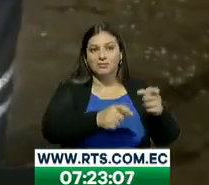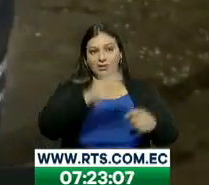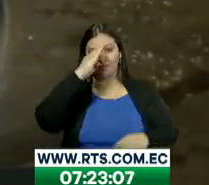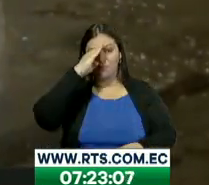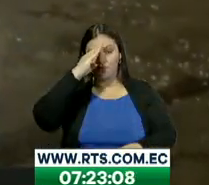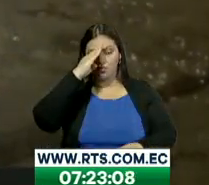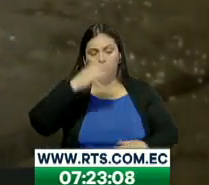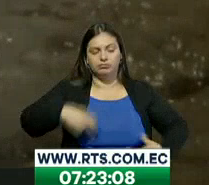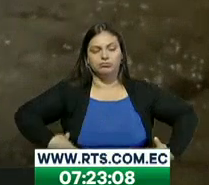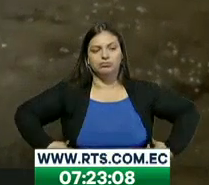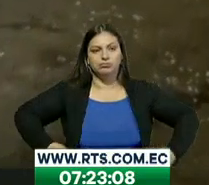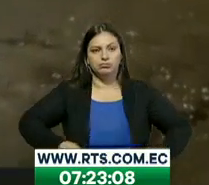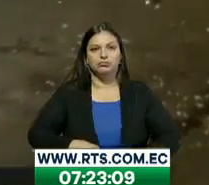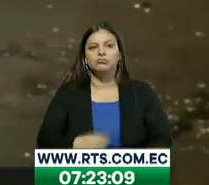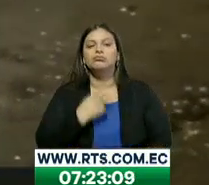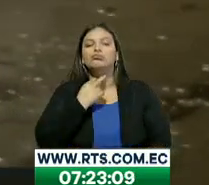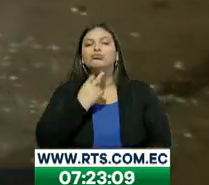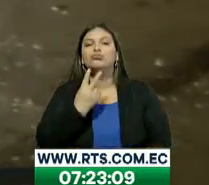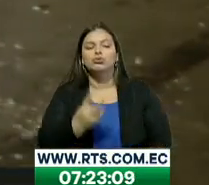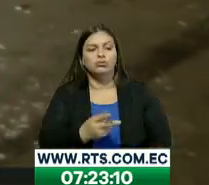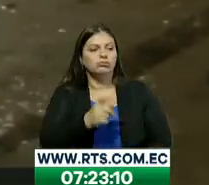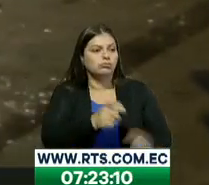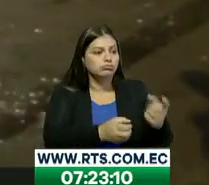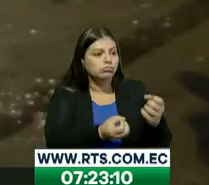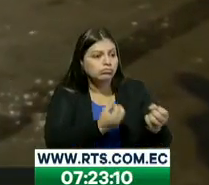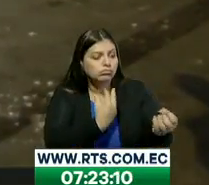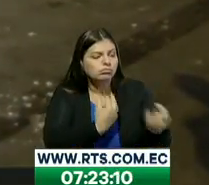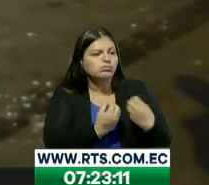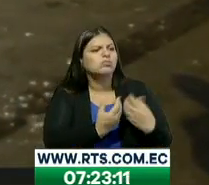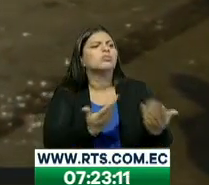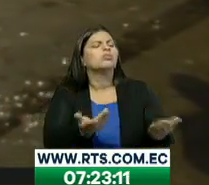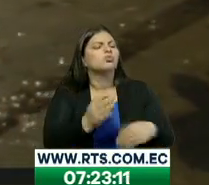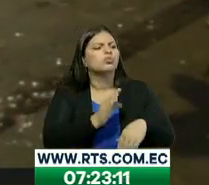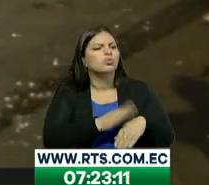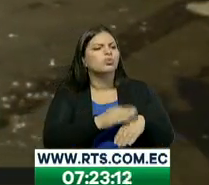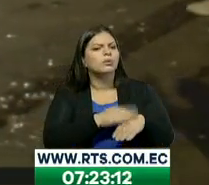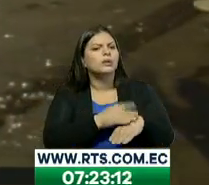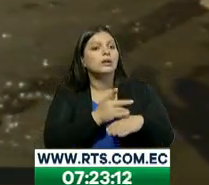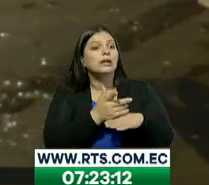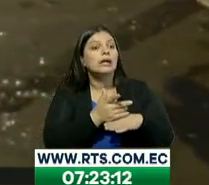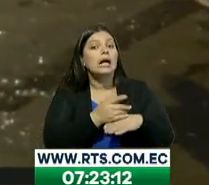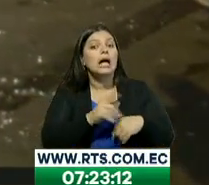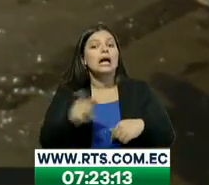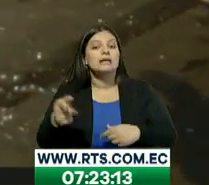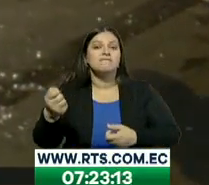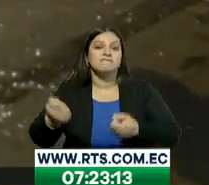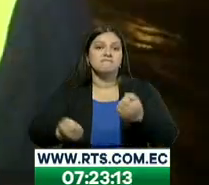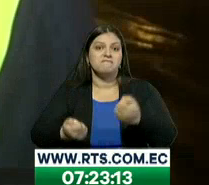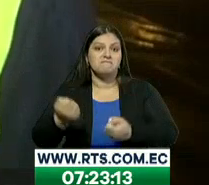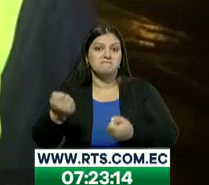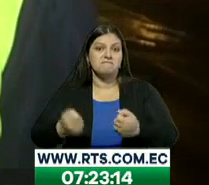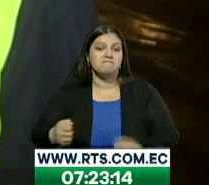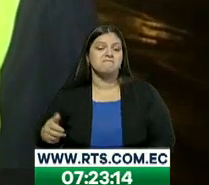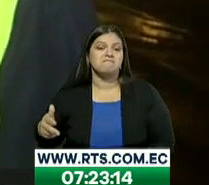o por negligencia e impericia fue impactado